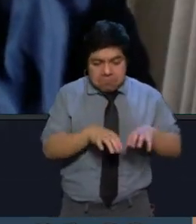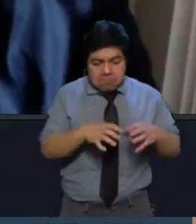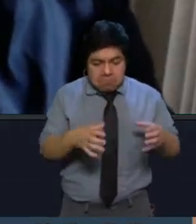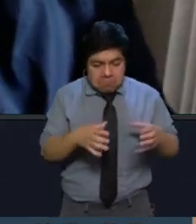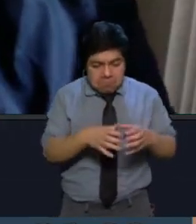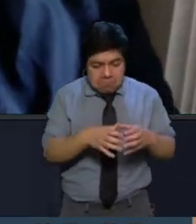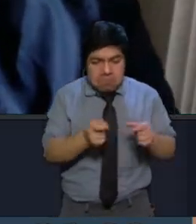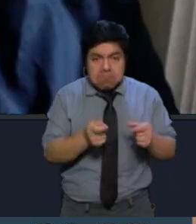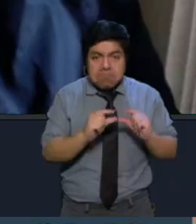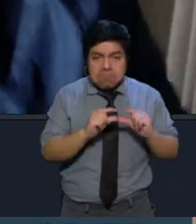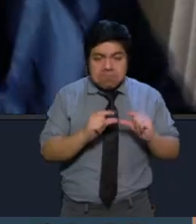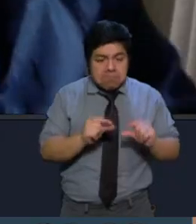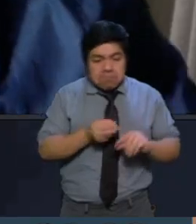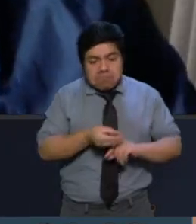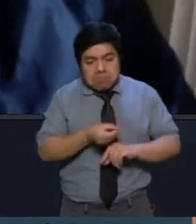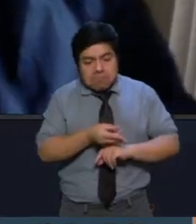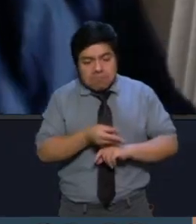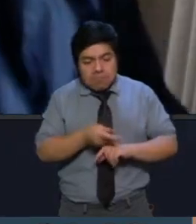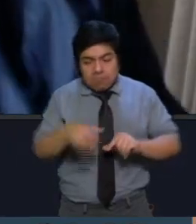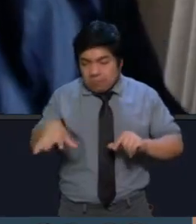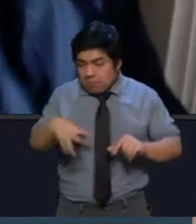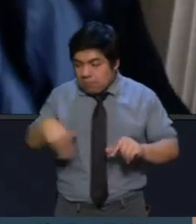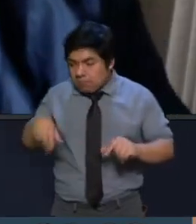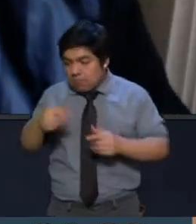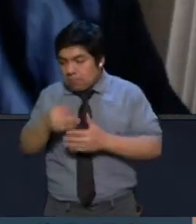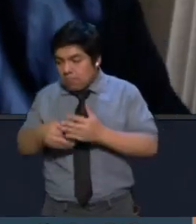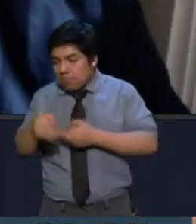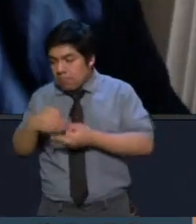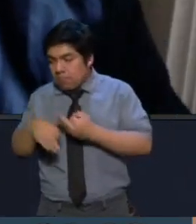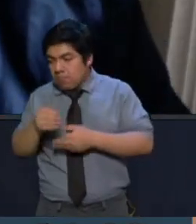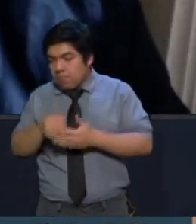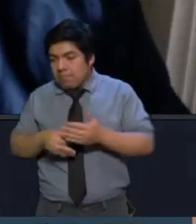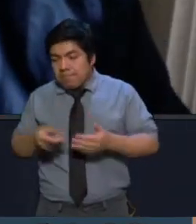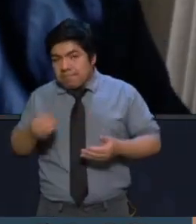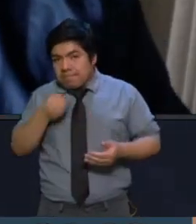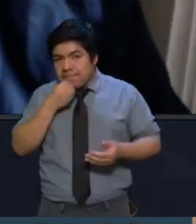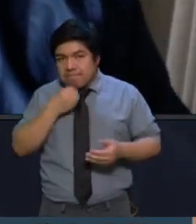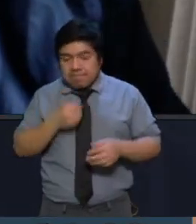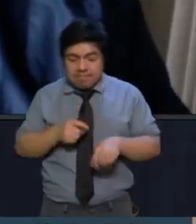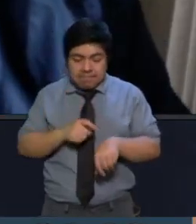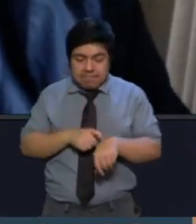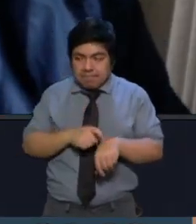porcentajes muy pequeños de la agricultura y no en todo lo que necesitamos. Doctor,